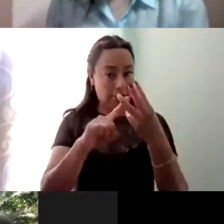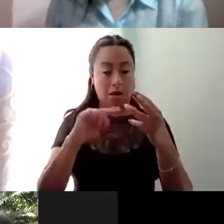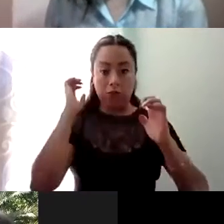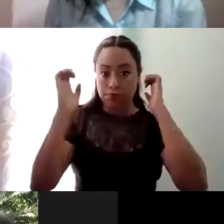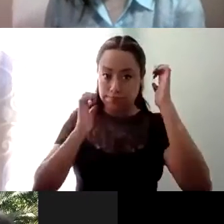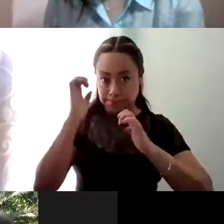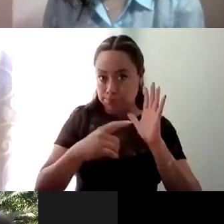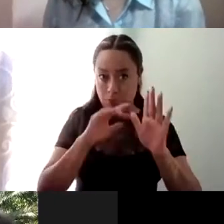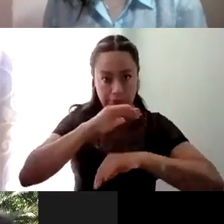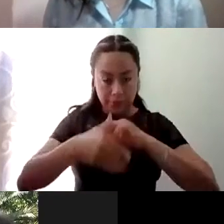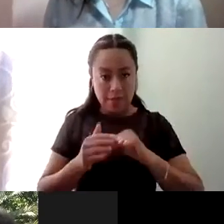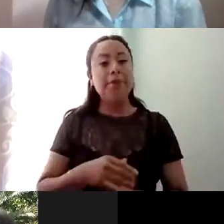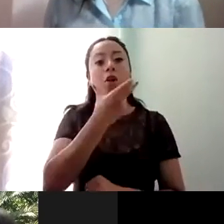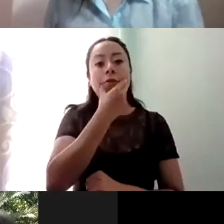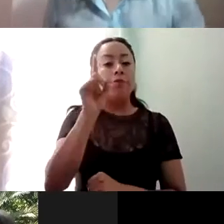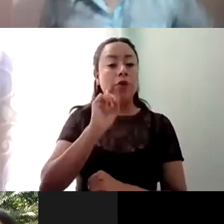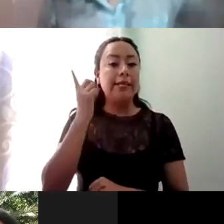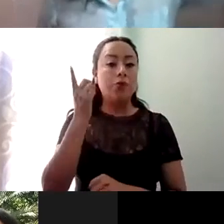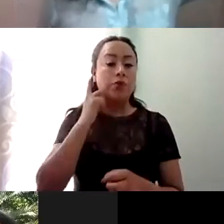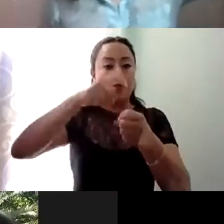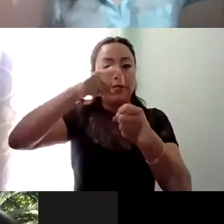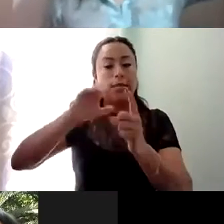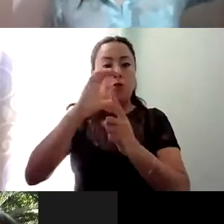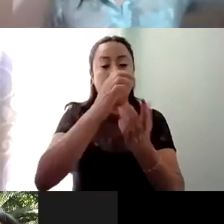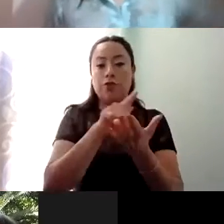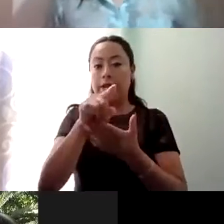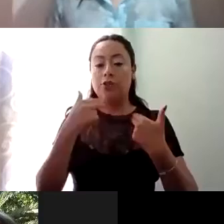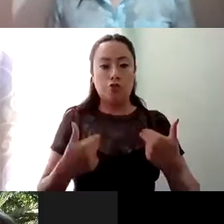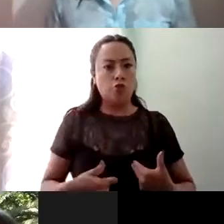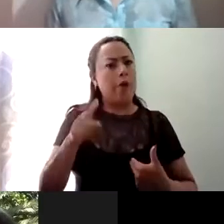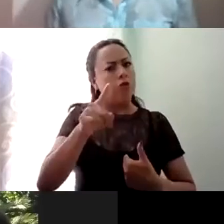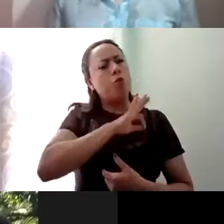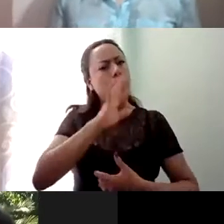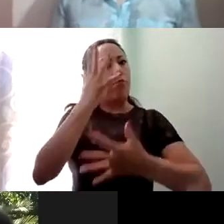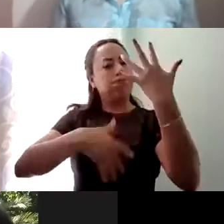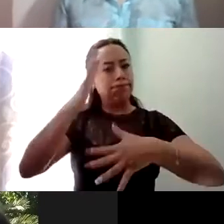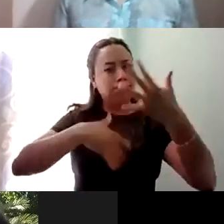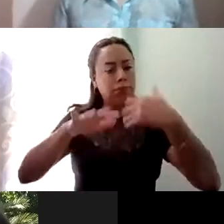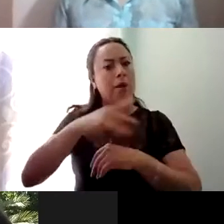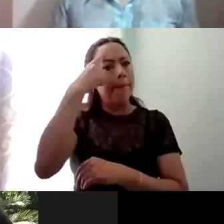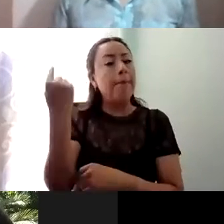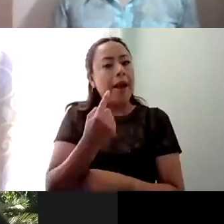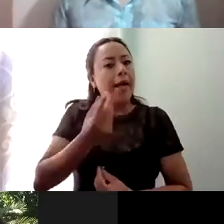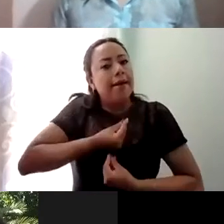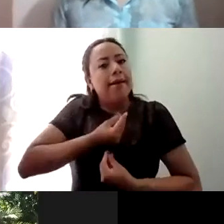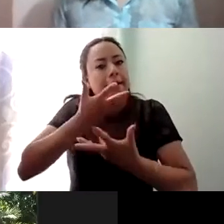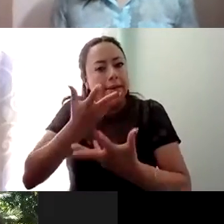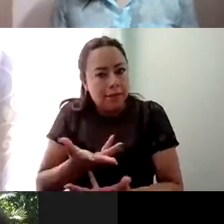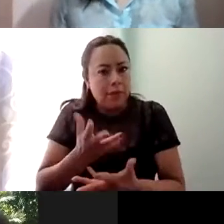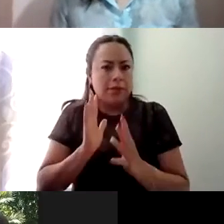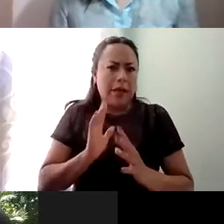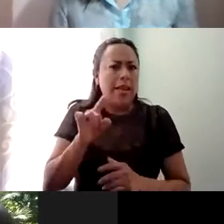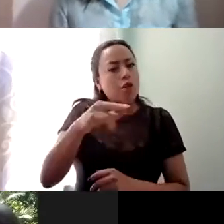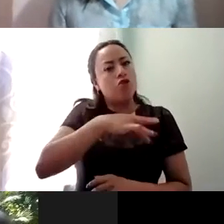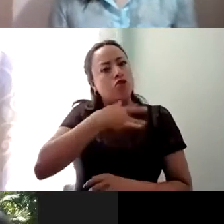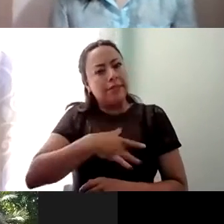los diputados integrantes de la Comisión de Derechos Humanos del Congreso harán uso de la palabra para expresar su postura o